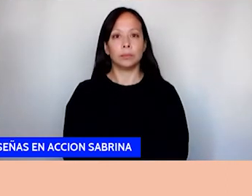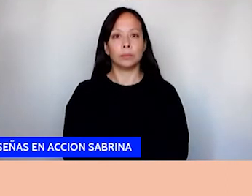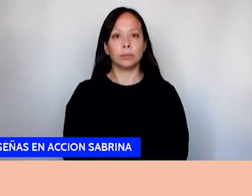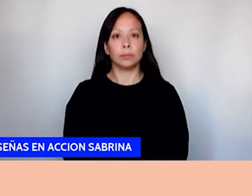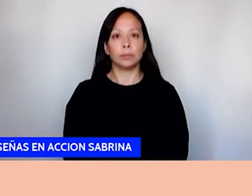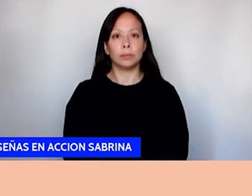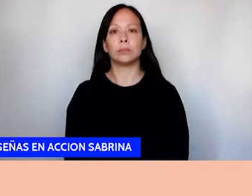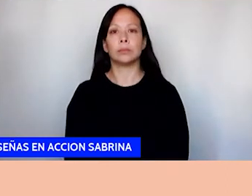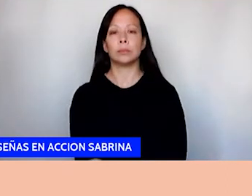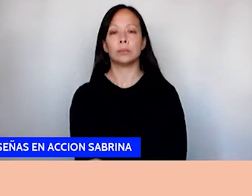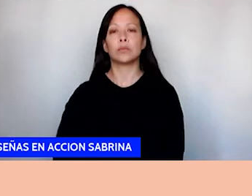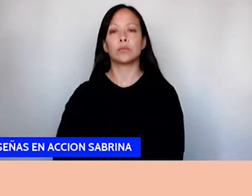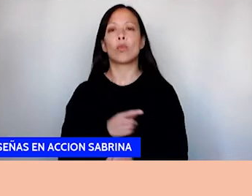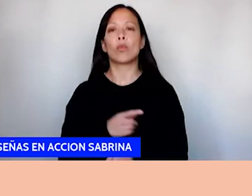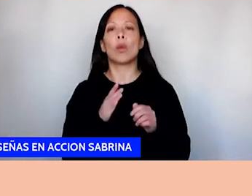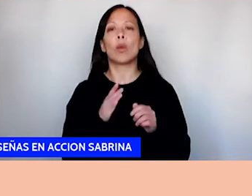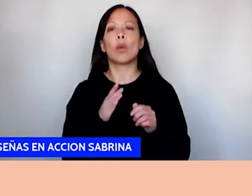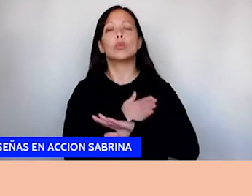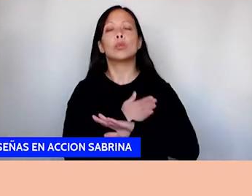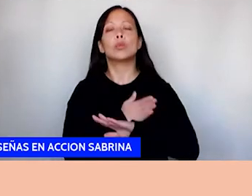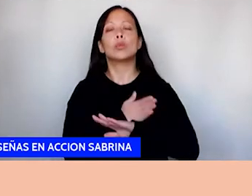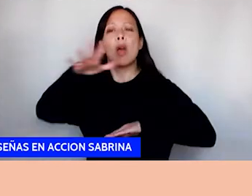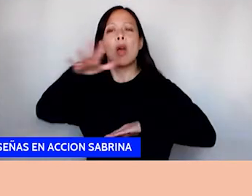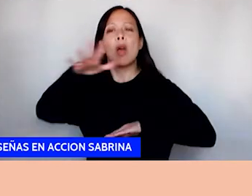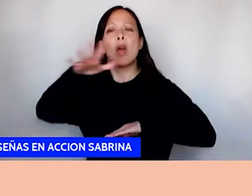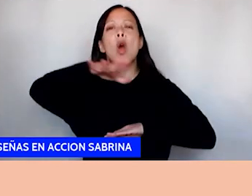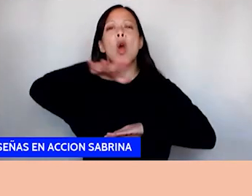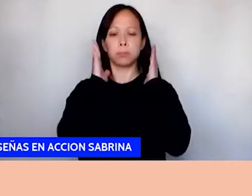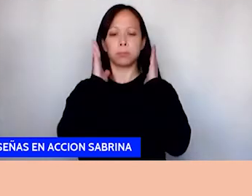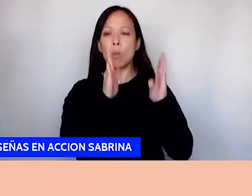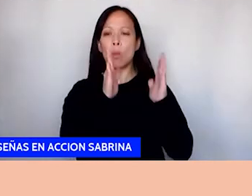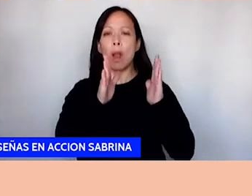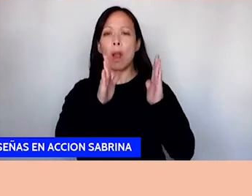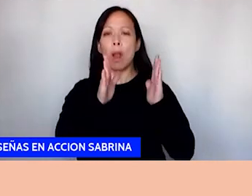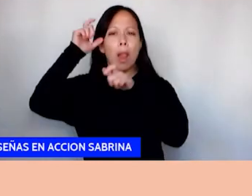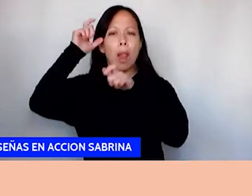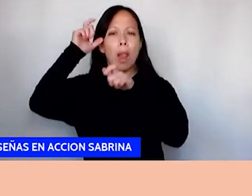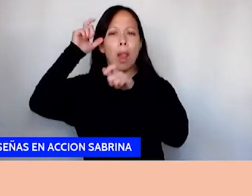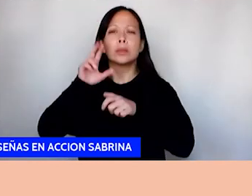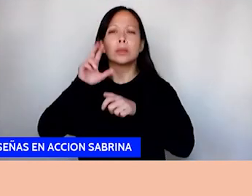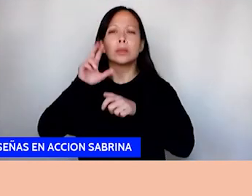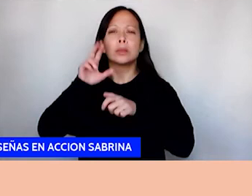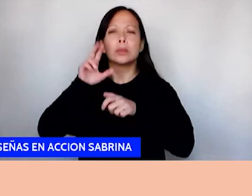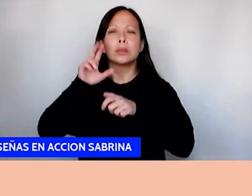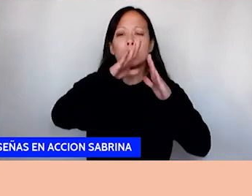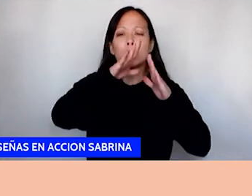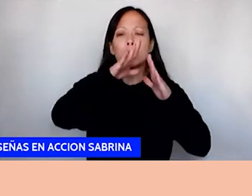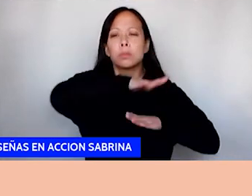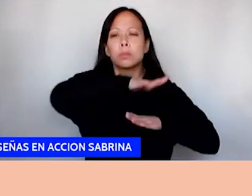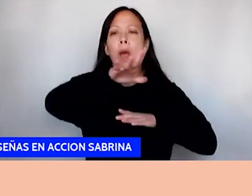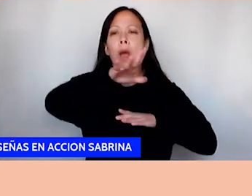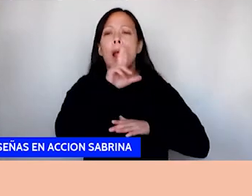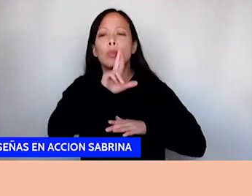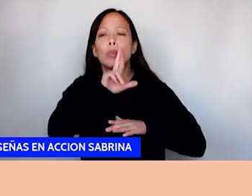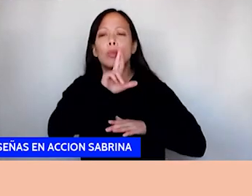Y cuando ya era hora de partir, las mujeres solían pedirle que contara sus historias allá afuera. Y cayó en la cuenta de que lo que menos quería era ser